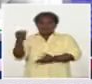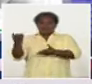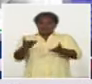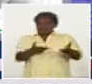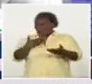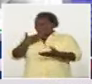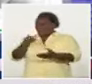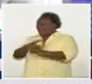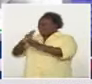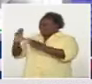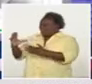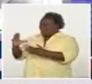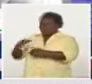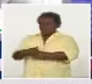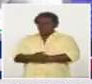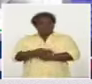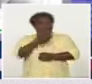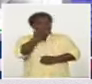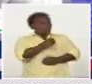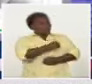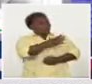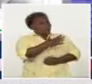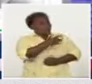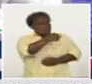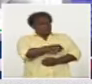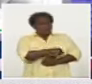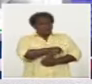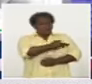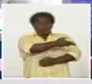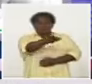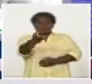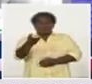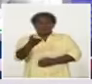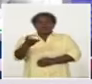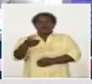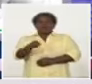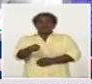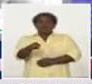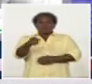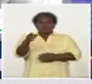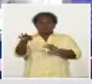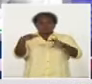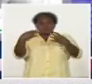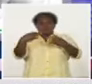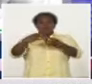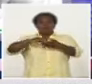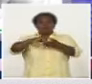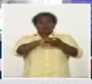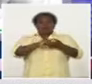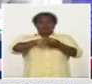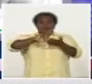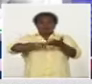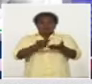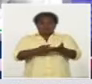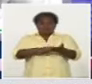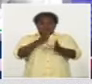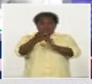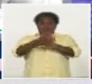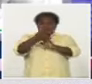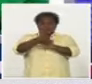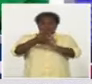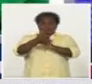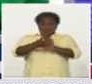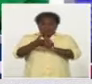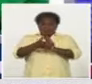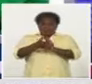días, doctor. Buen día, Adiel, a ti, a todo el equipo que nos acompaña, la intérprete de lenguas de señas y todas